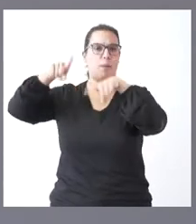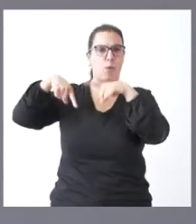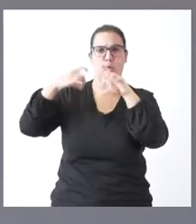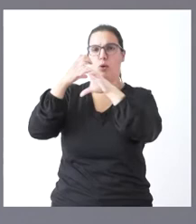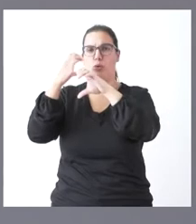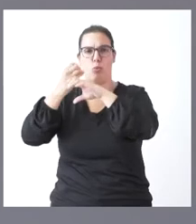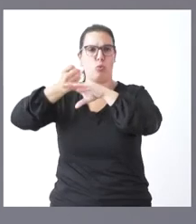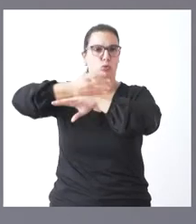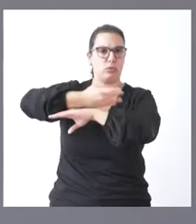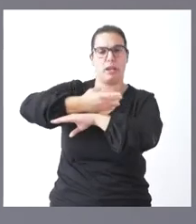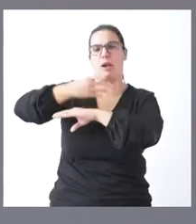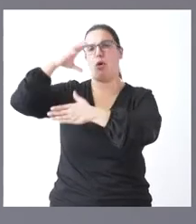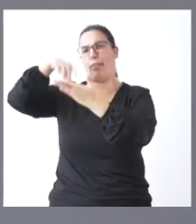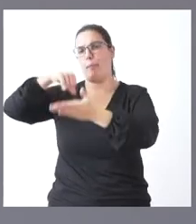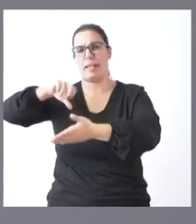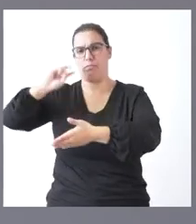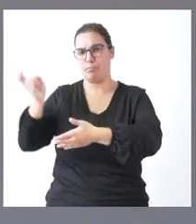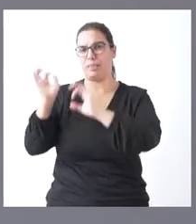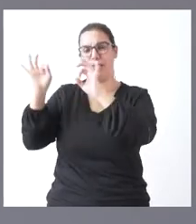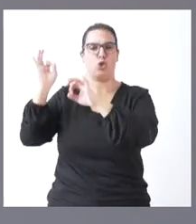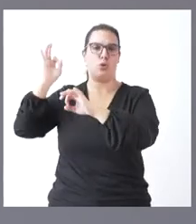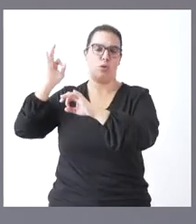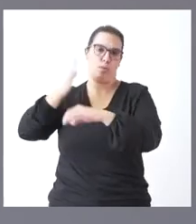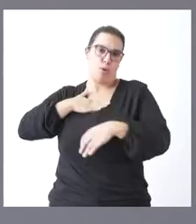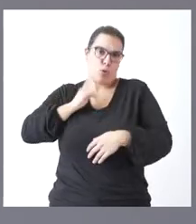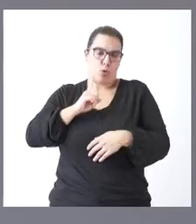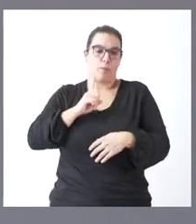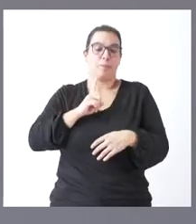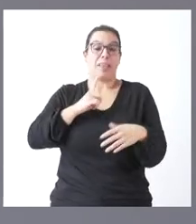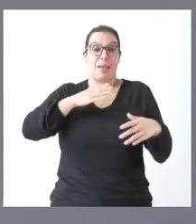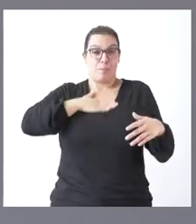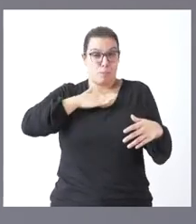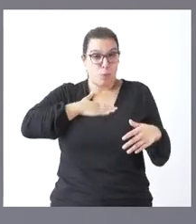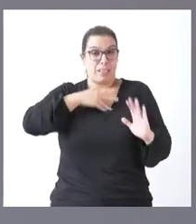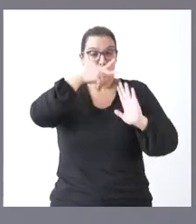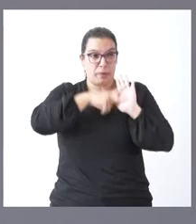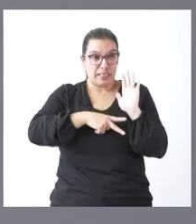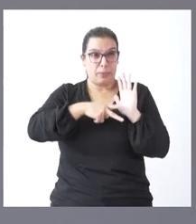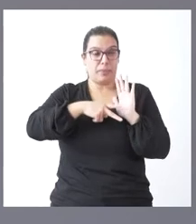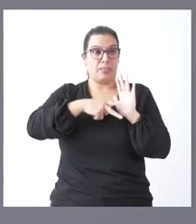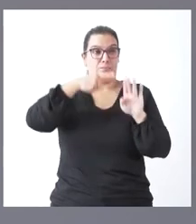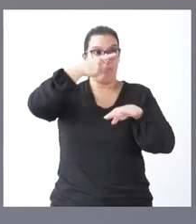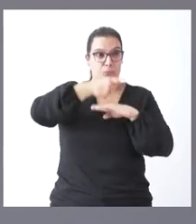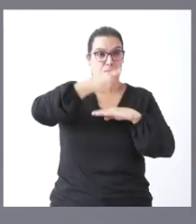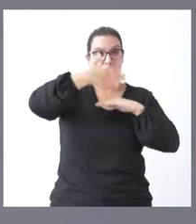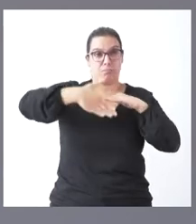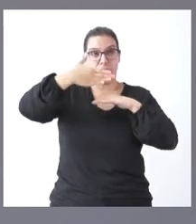autonómico y en el ámbito autonómico